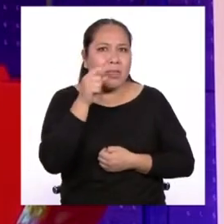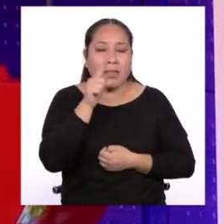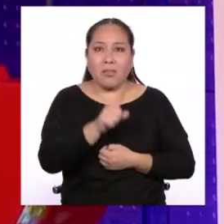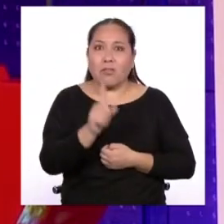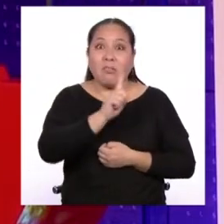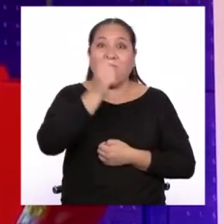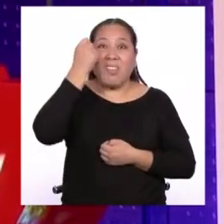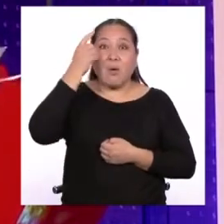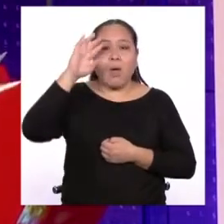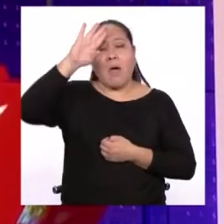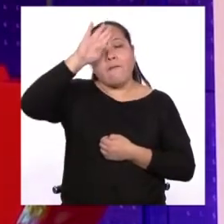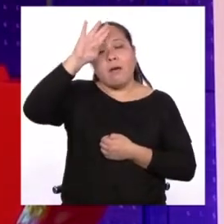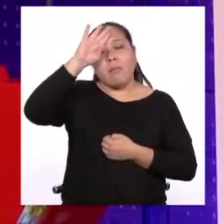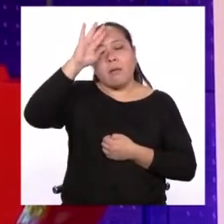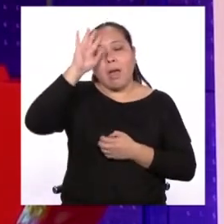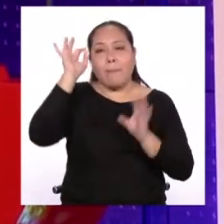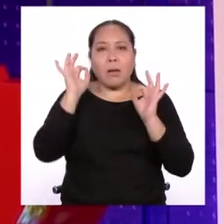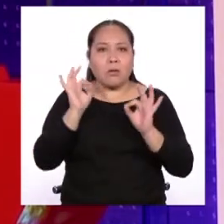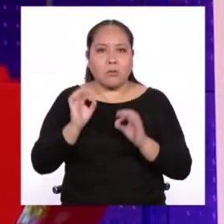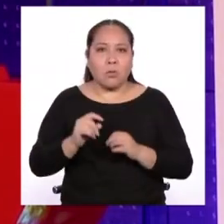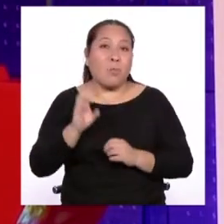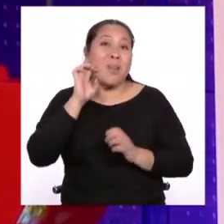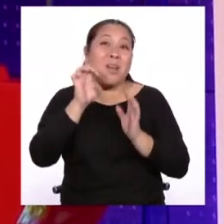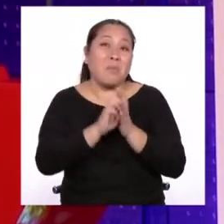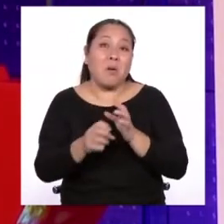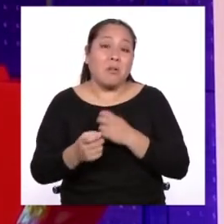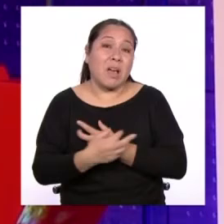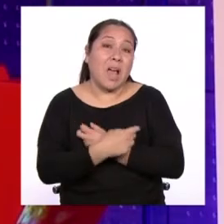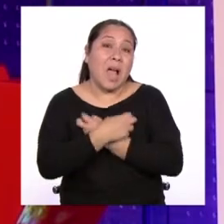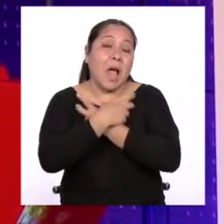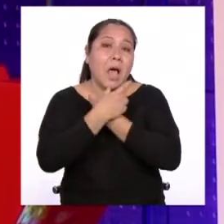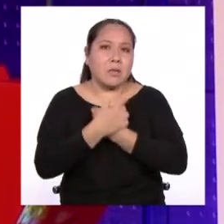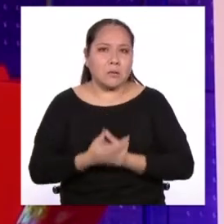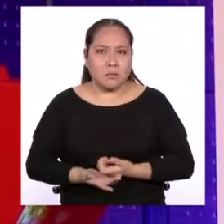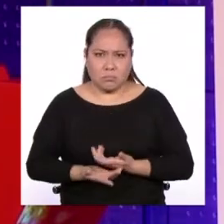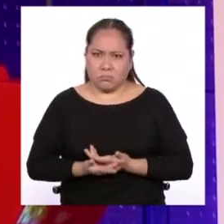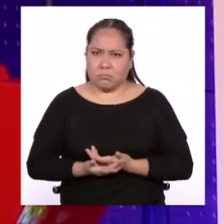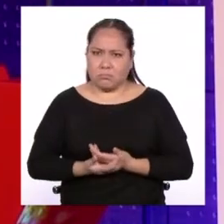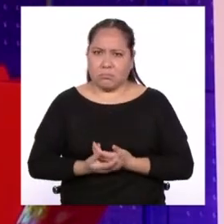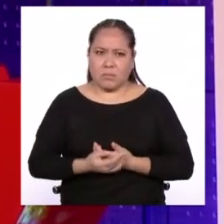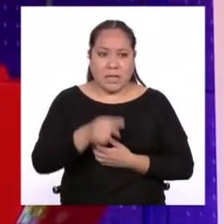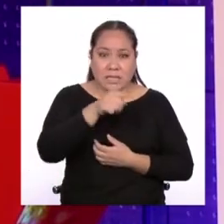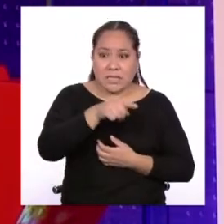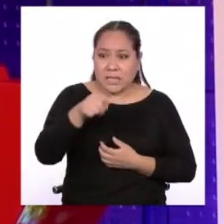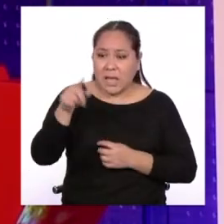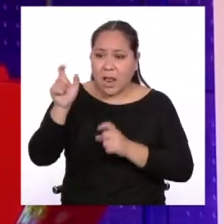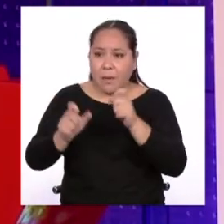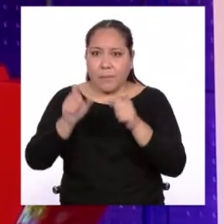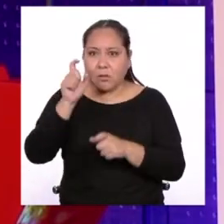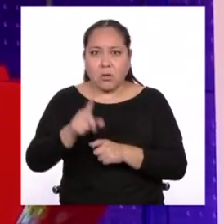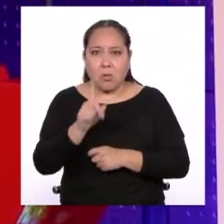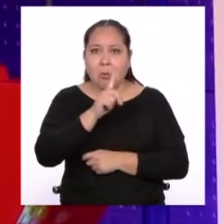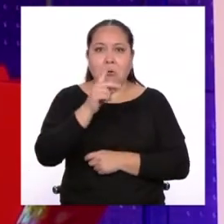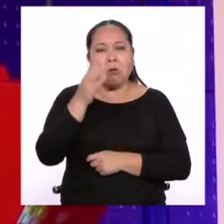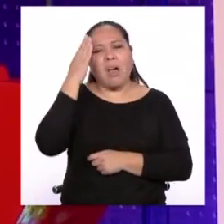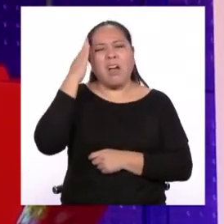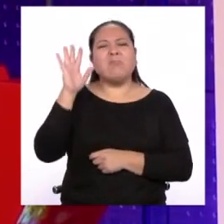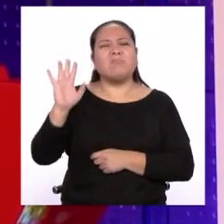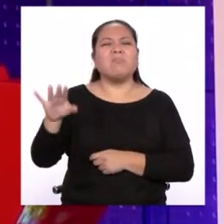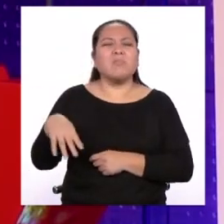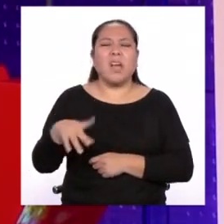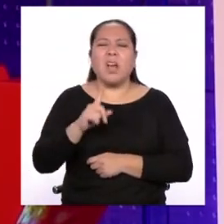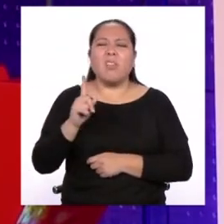enfermedad grave, como el cáncer, por ejemplo. Entonces, si las personas no lo consideran grave,